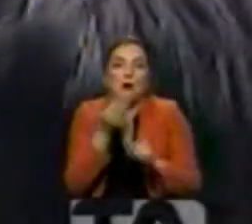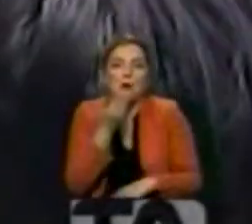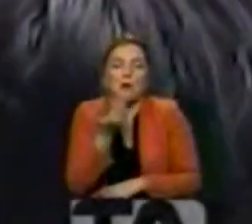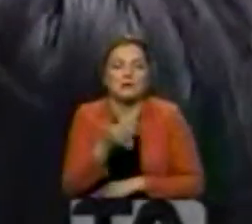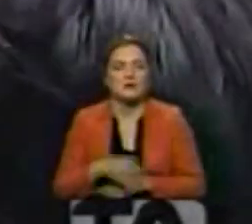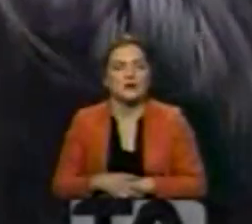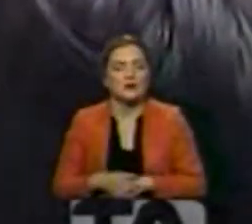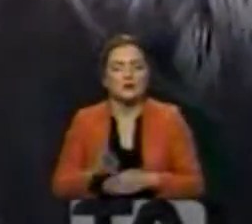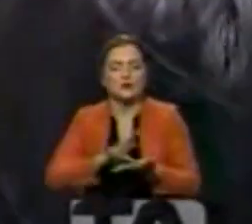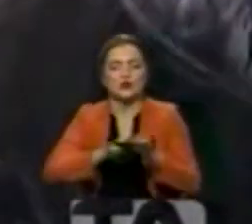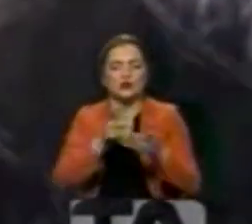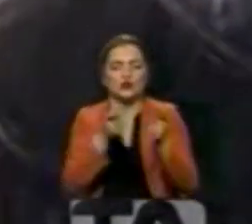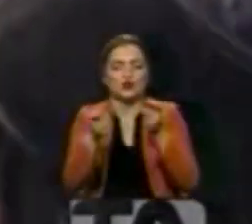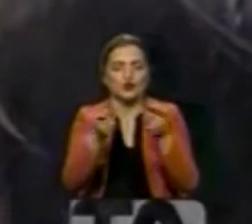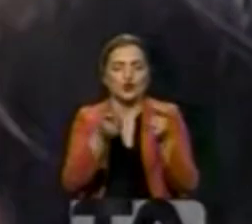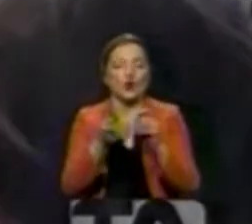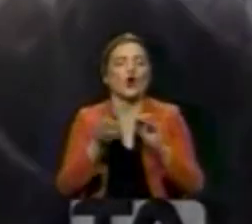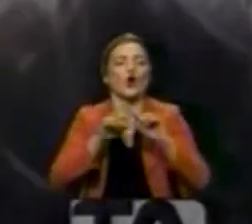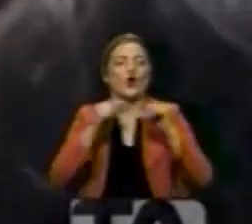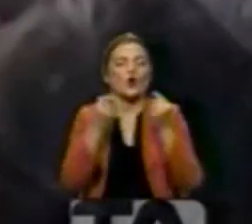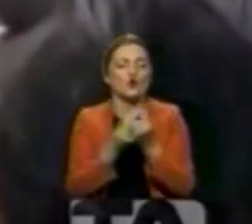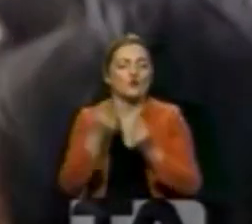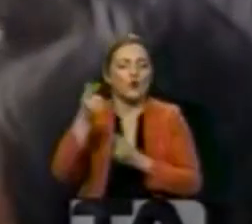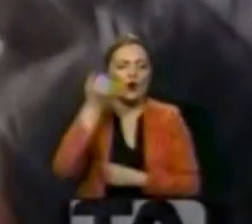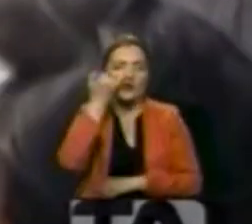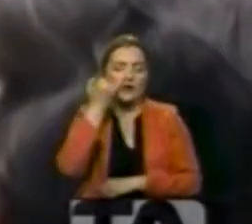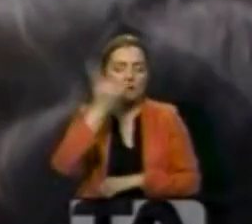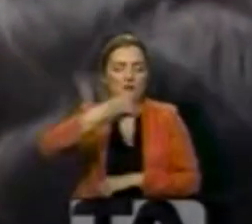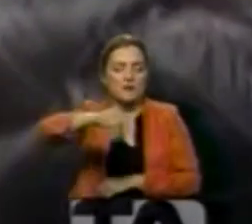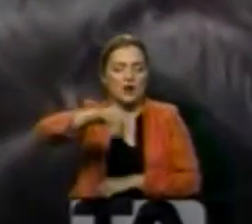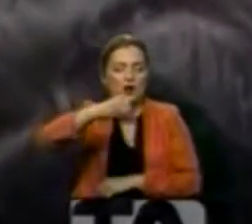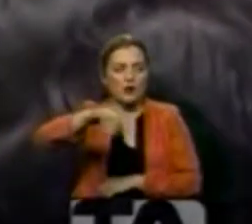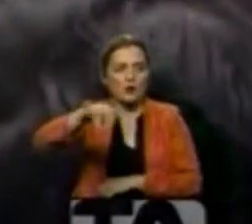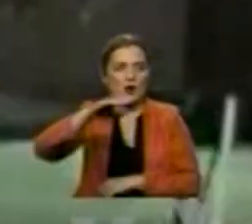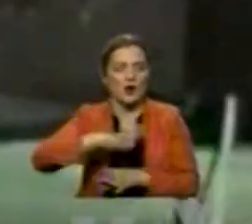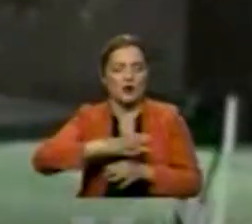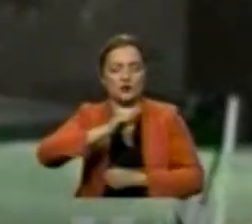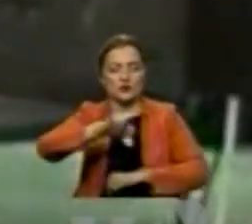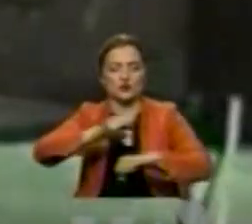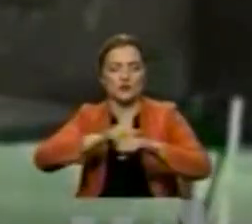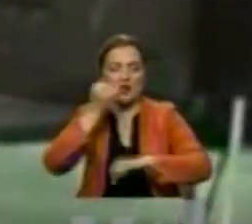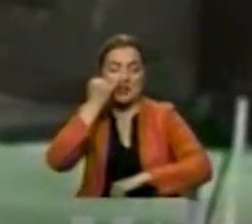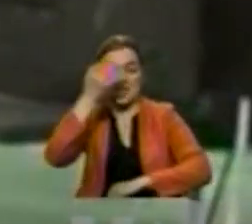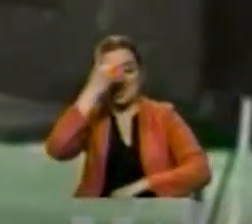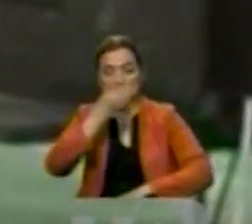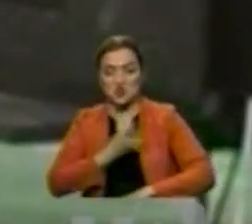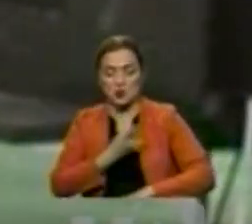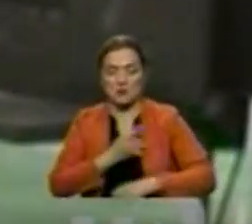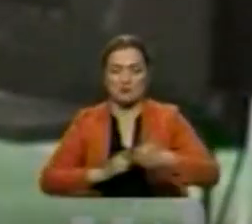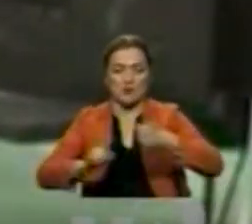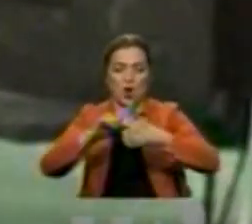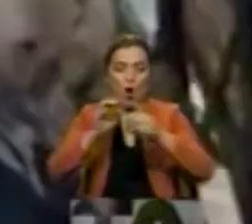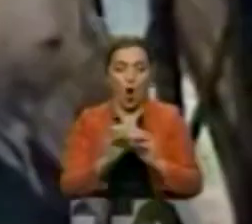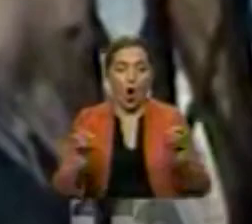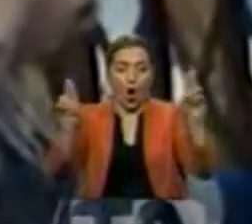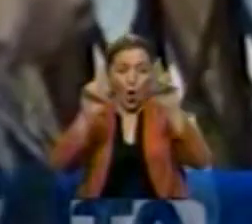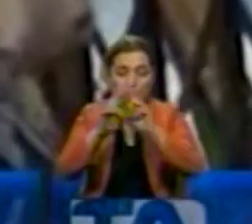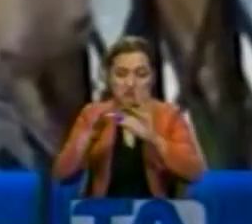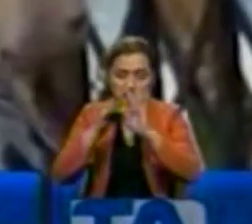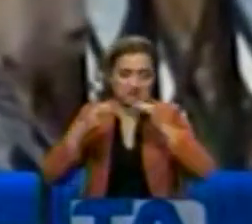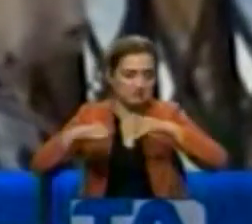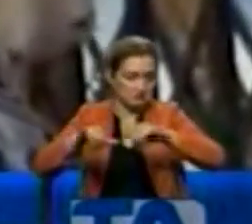reunión de la dirigencia del movimiento indígena de este miércoles, la CONAIE resolvió mantener el nexo con la ONU, pero para